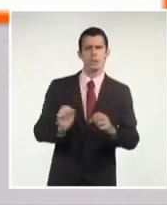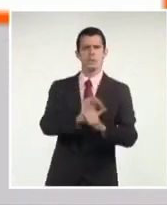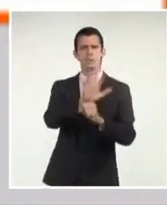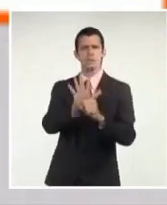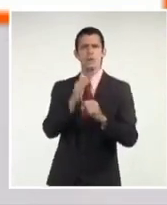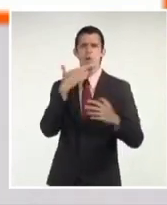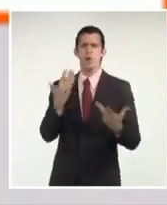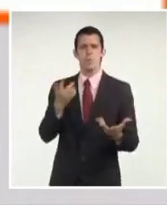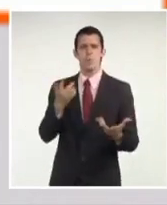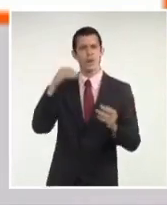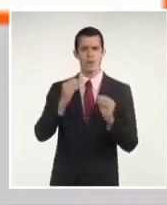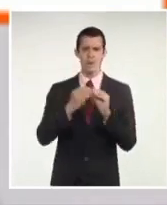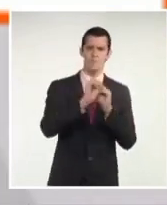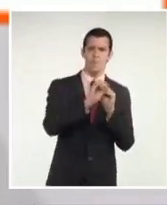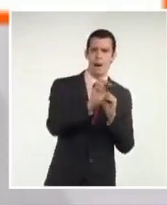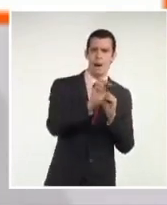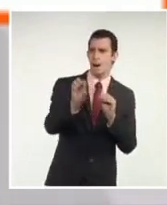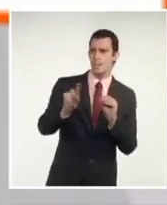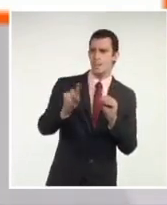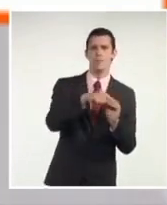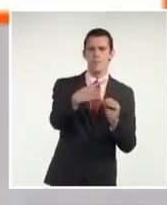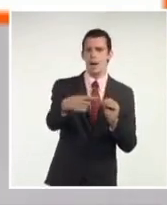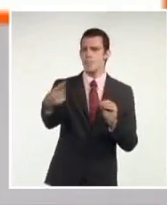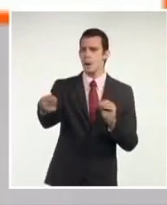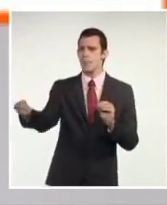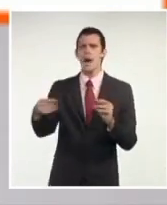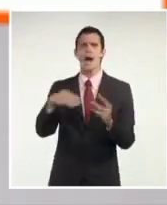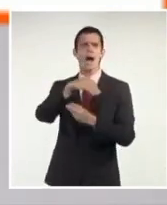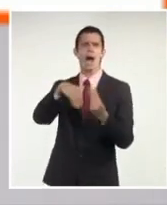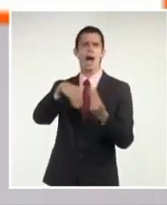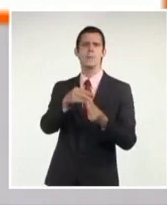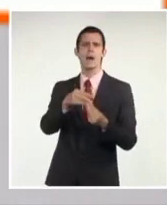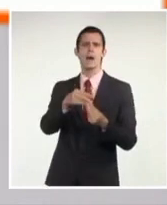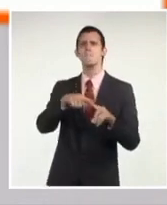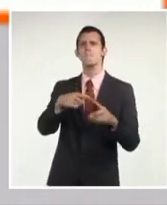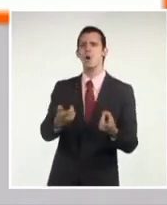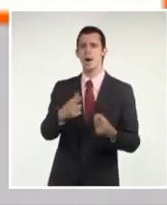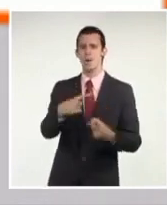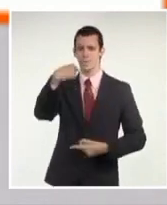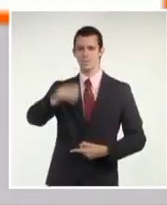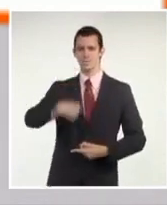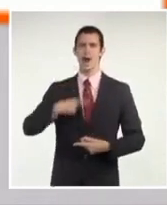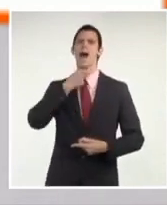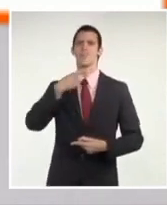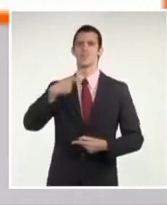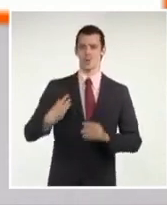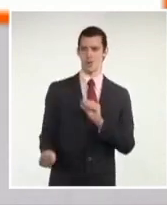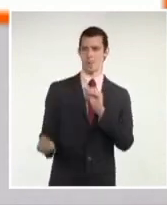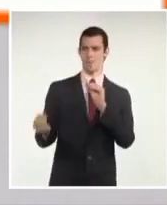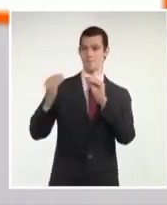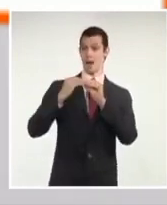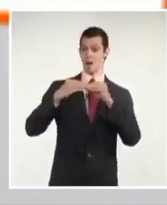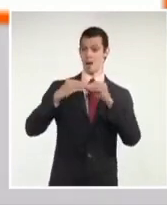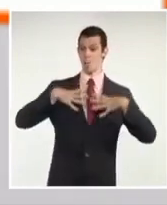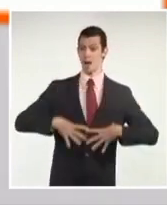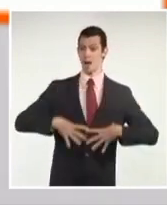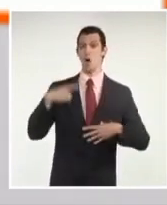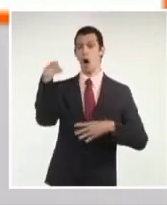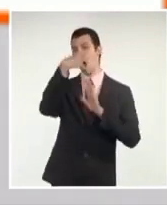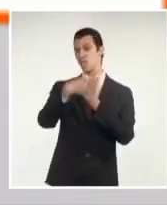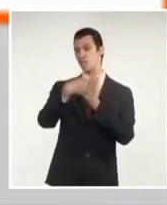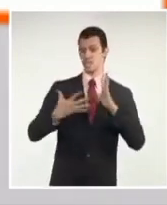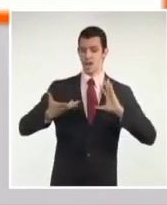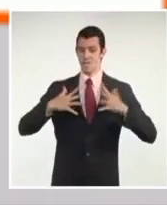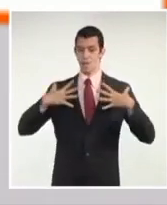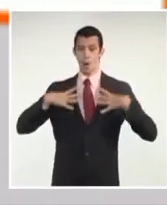a persona, cómo él va cambiando y qué implican esos cambios, para tomar decisiones si hubiera que